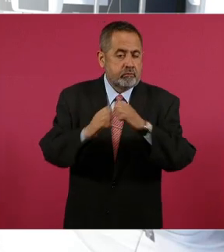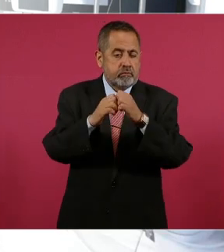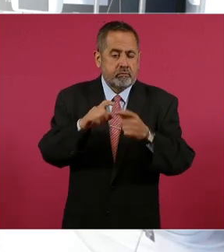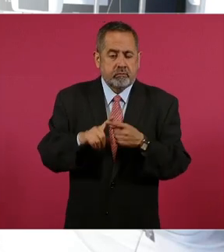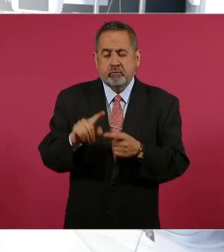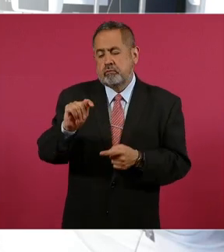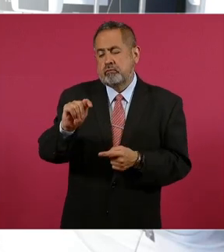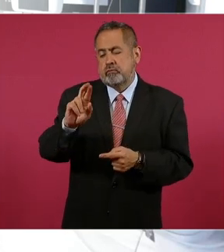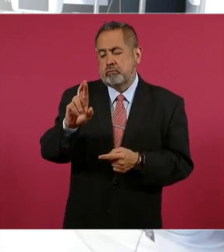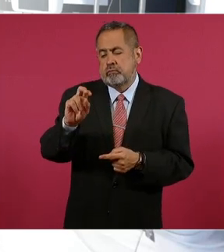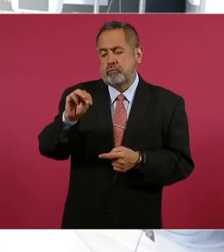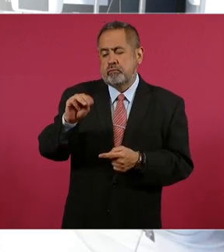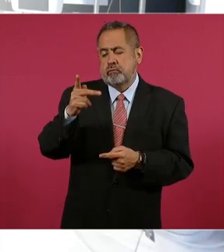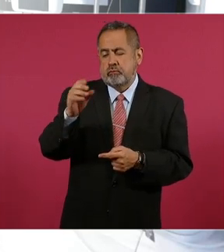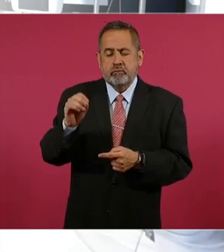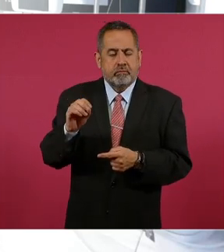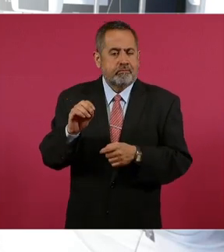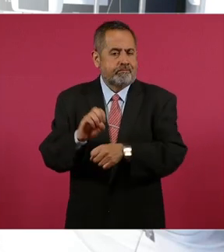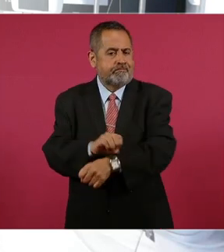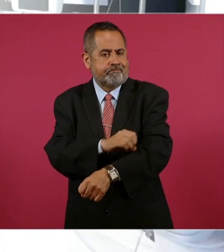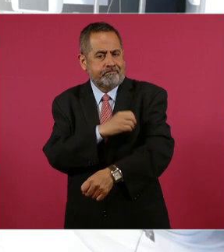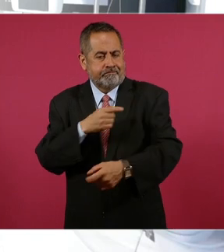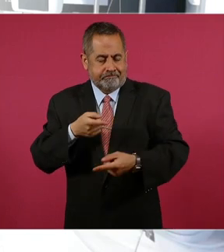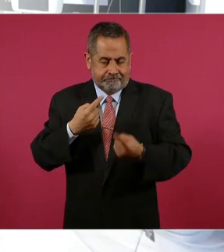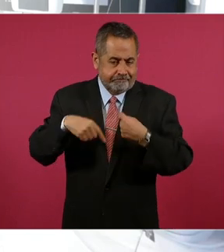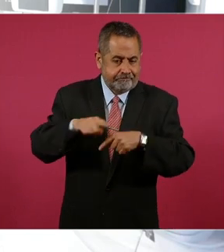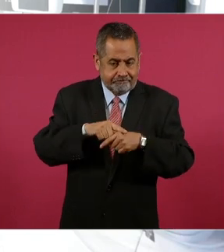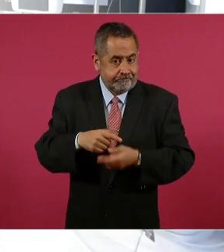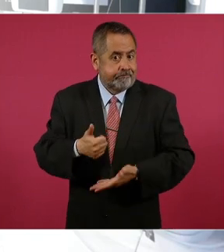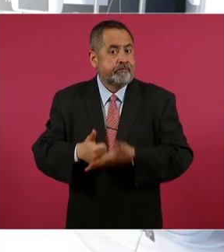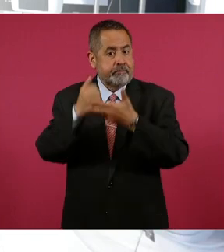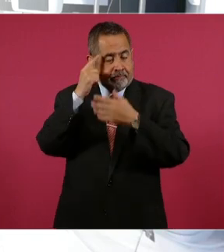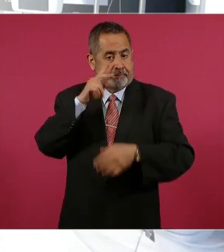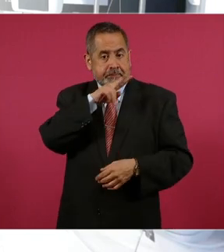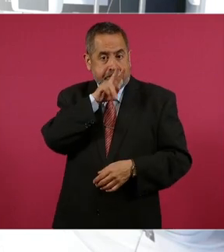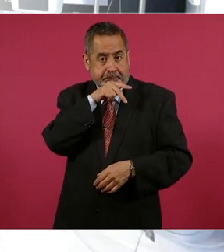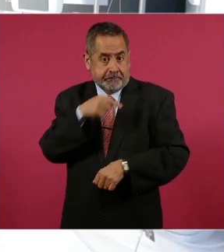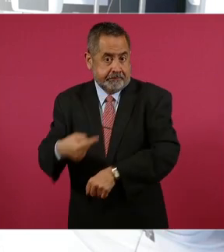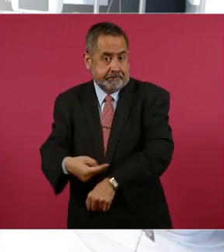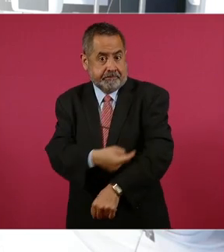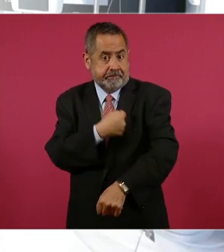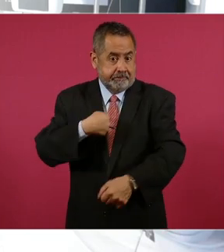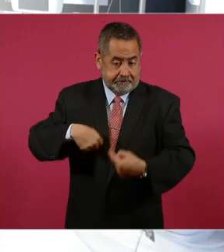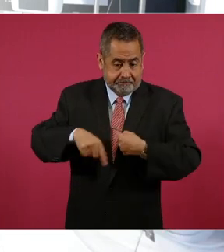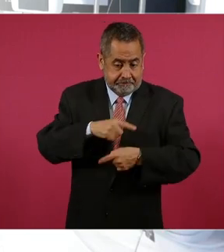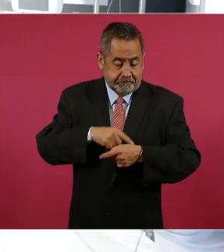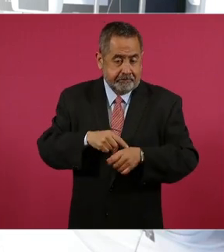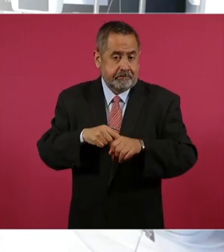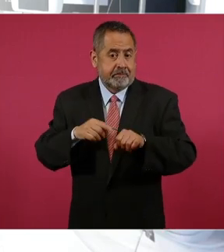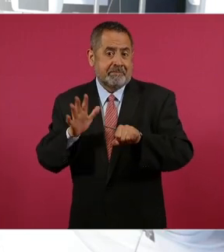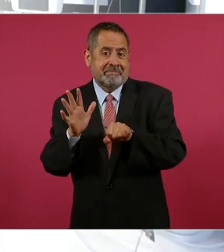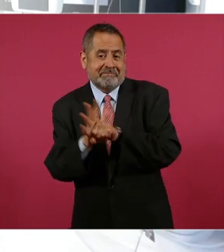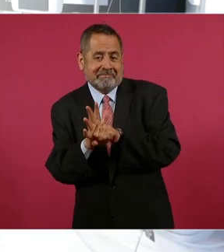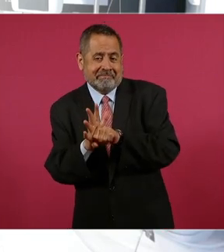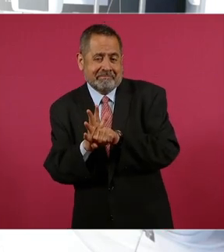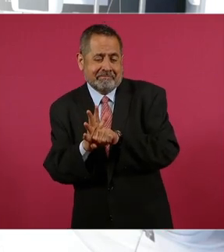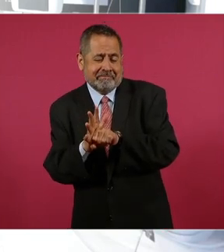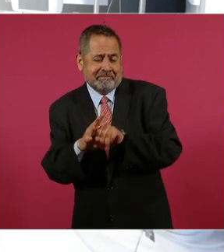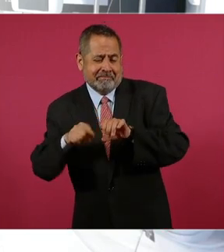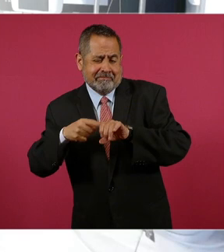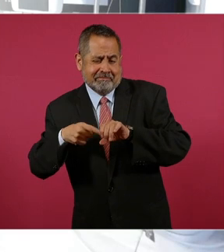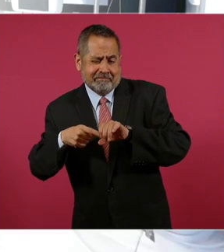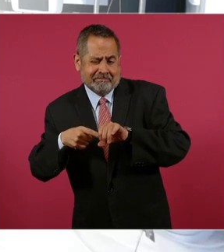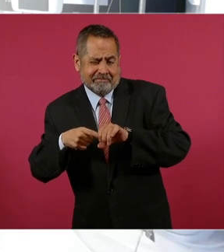trombolíticos, un tratamiento intravenoso que ayuda a disolver en donde están tapadas las arterias,